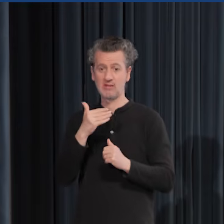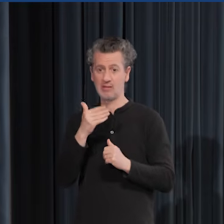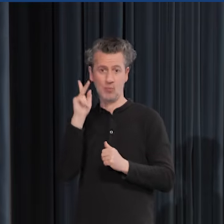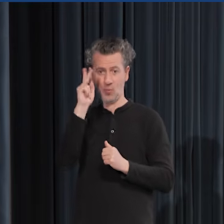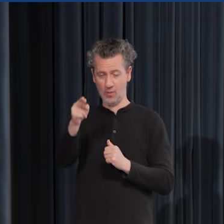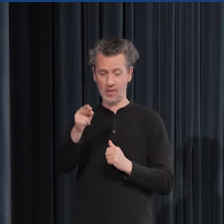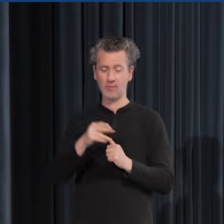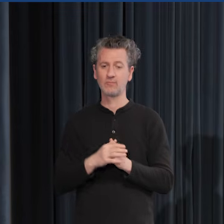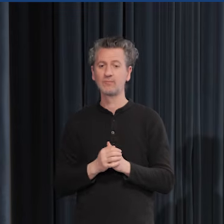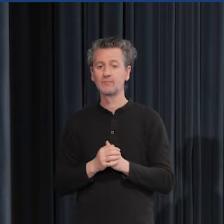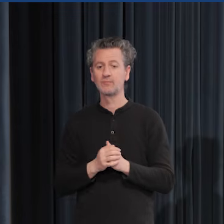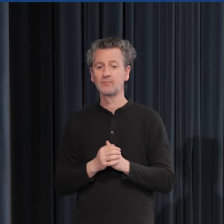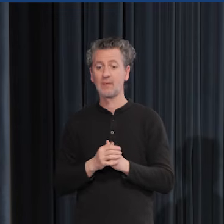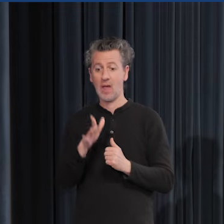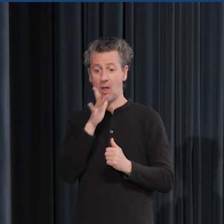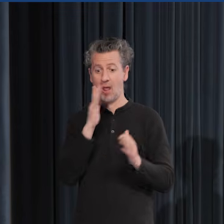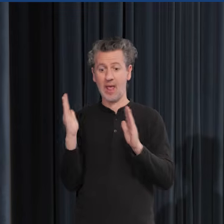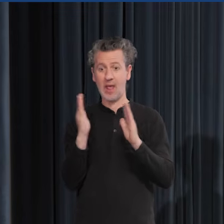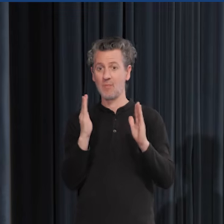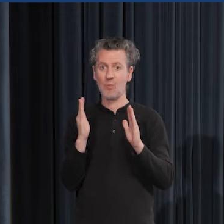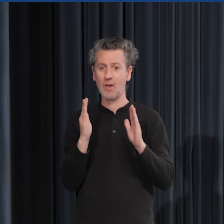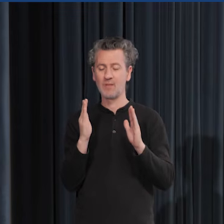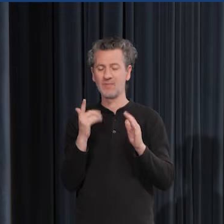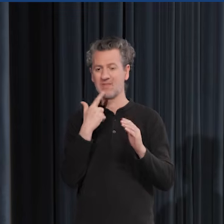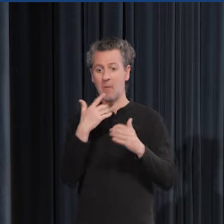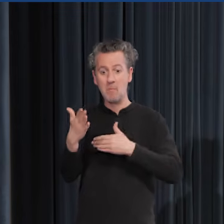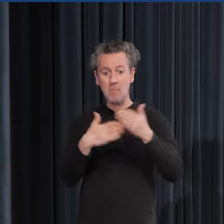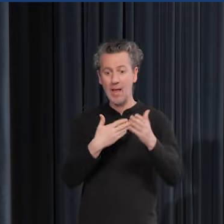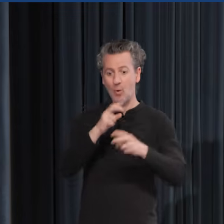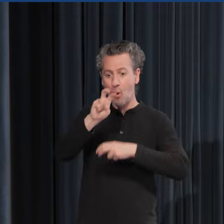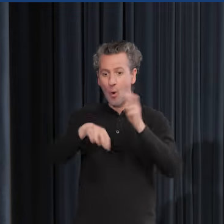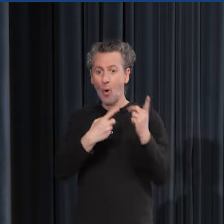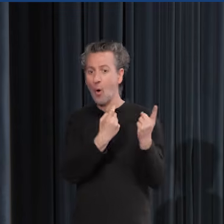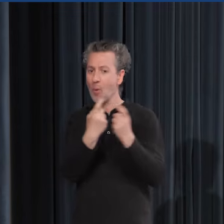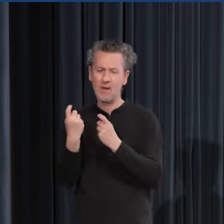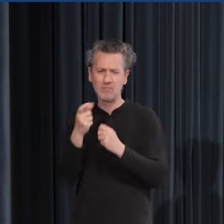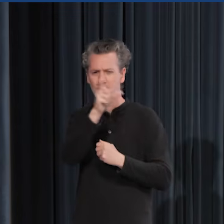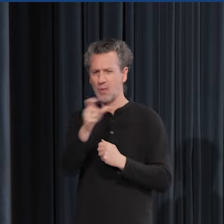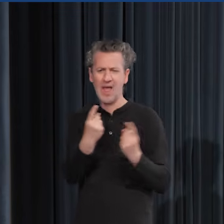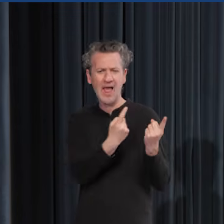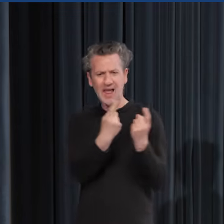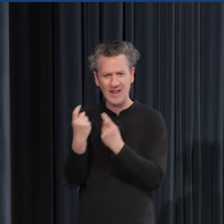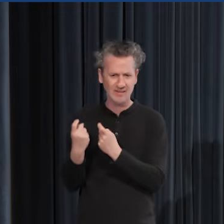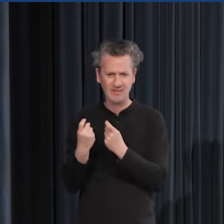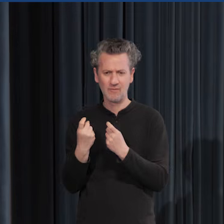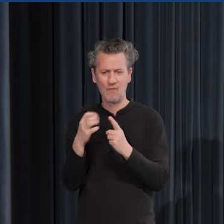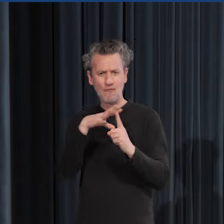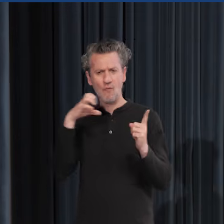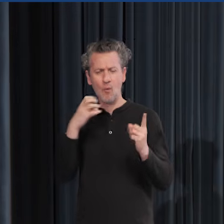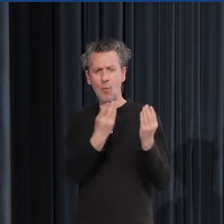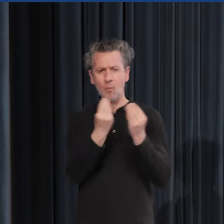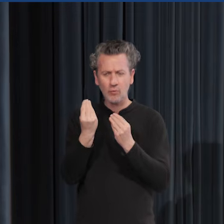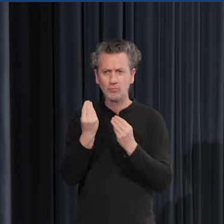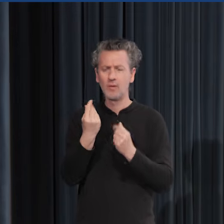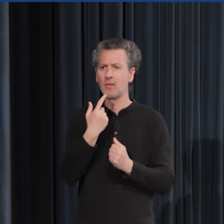y todo esto en un momento en el que la mano de obra es necesaria. Hemos oído en muchísimos foros decir